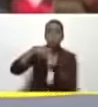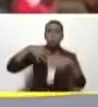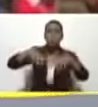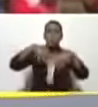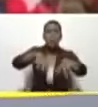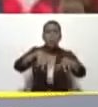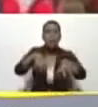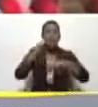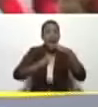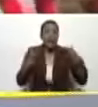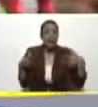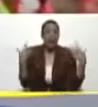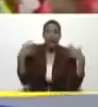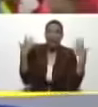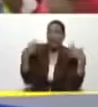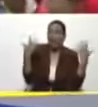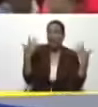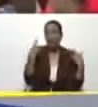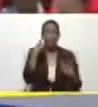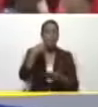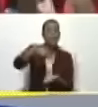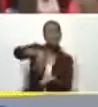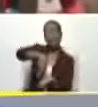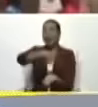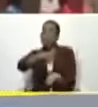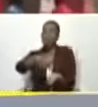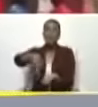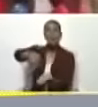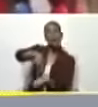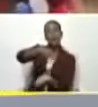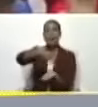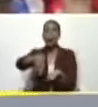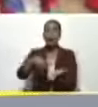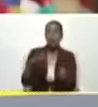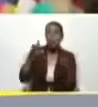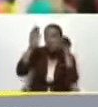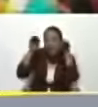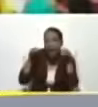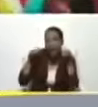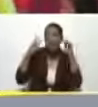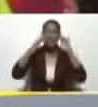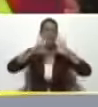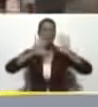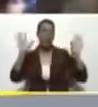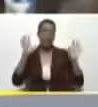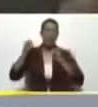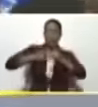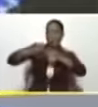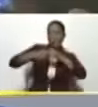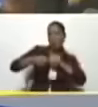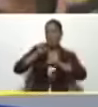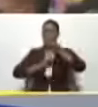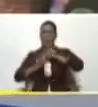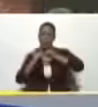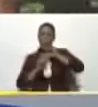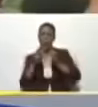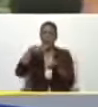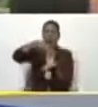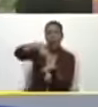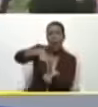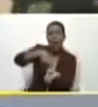marchas que sean alegres uno va bailando uno se agacha uno corre para adelante corre para